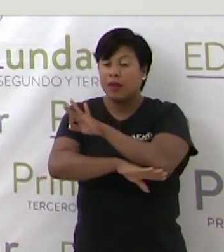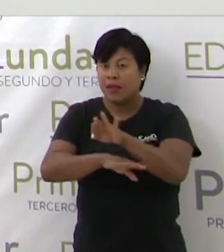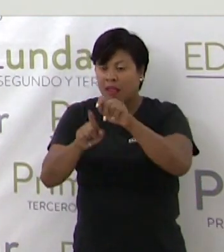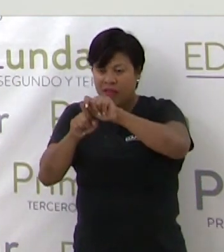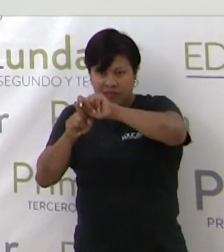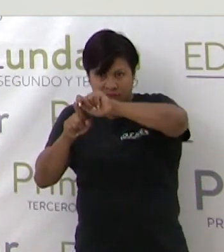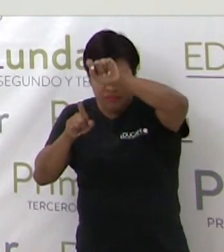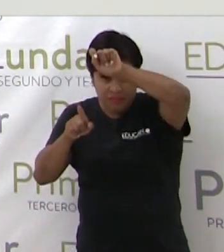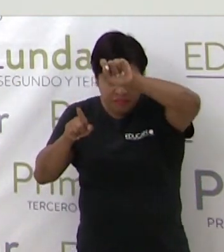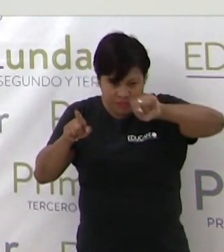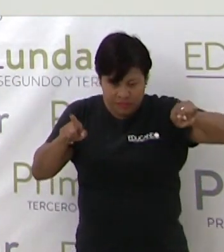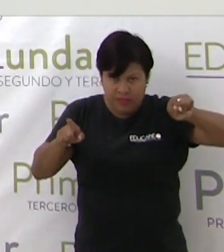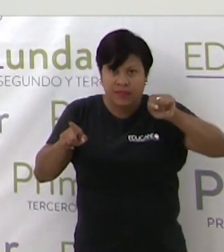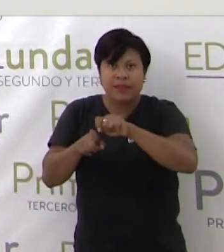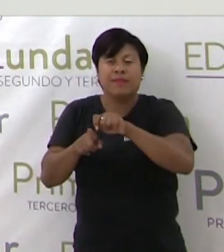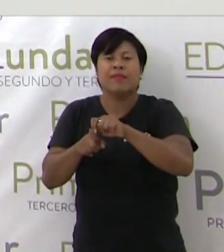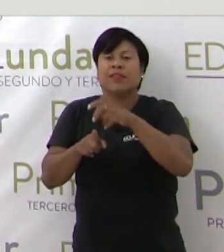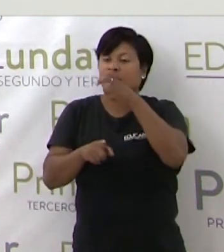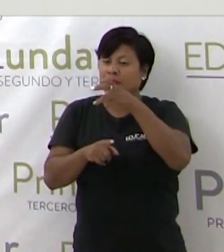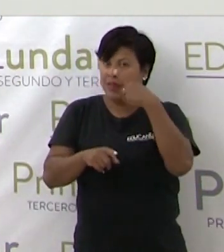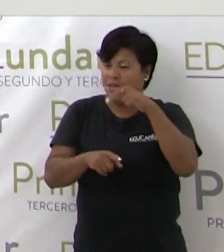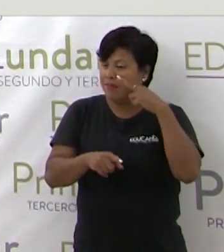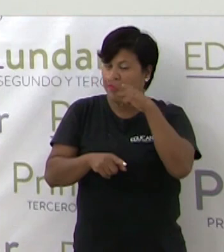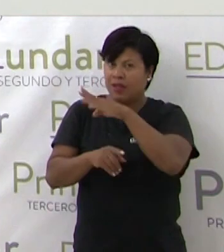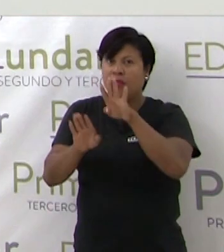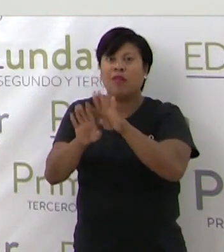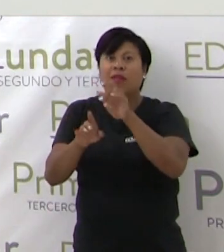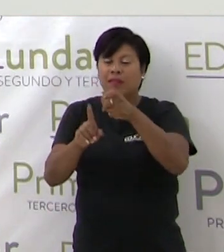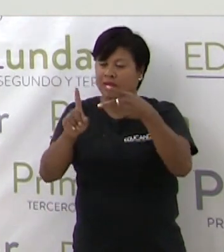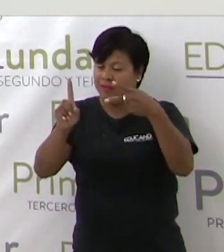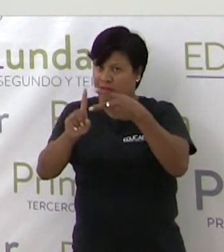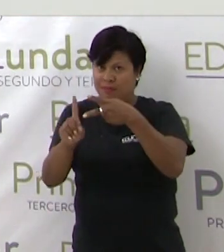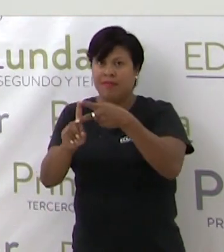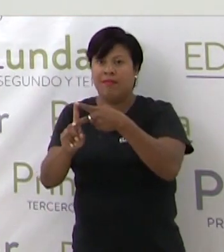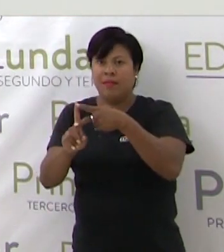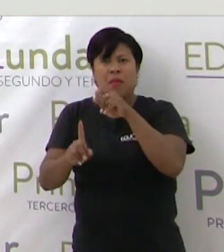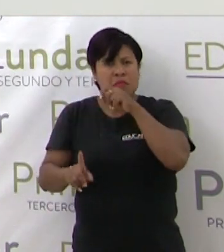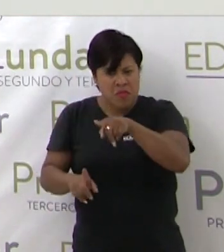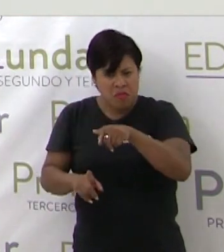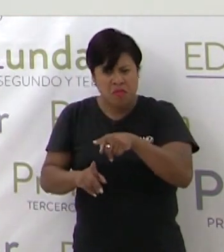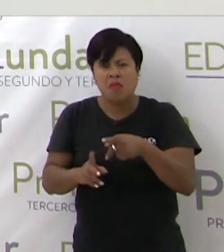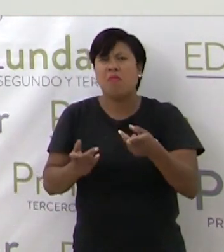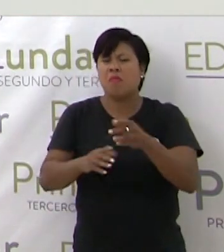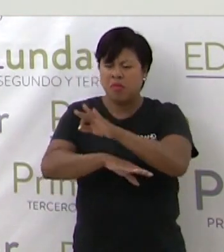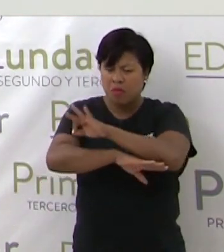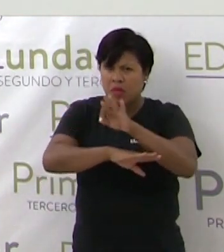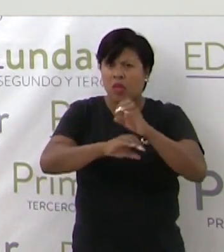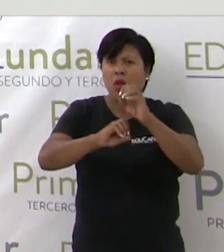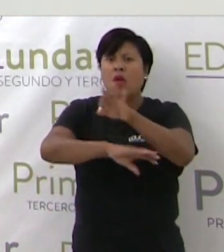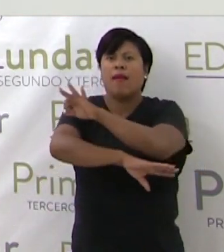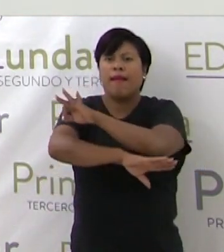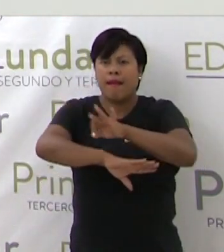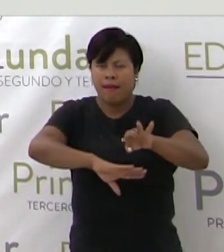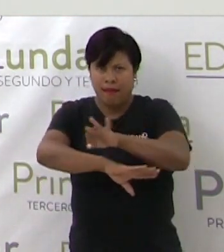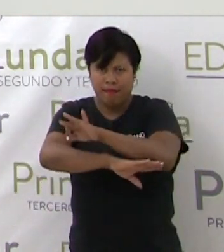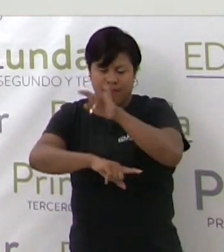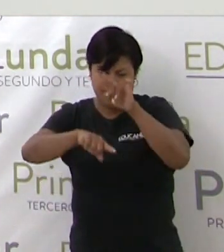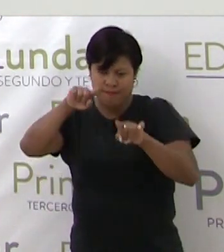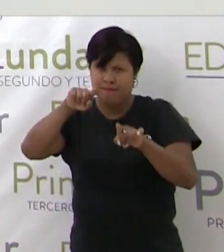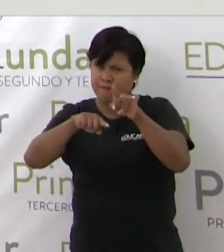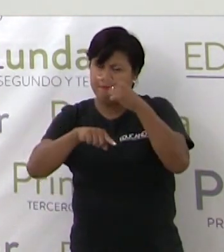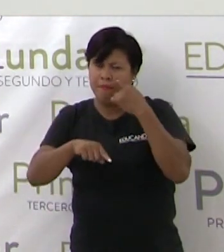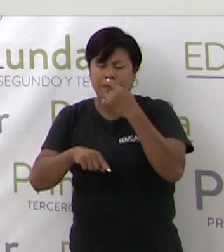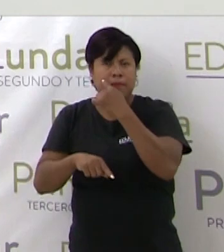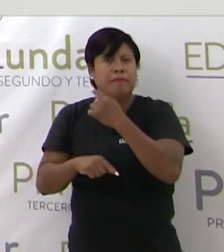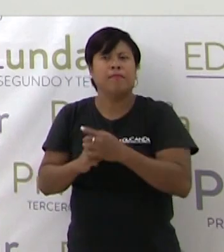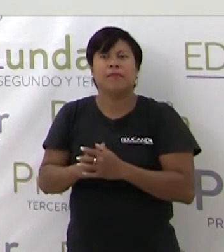puntos para trazar ya mi figura geométrica. Para ello podemos utilizar el mismo transportador o la regla geométrica, dependiendo qué